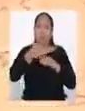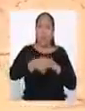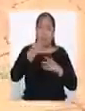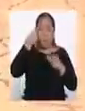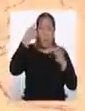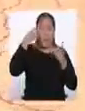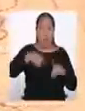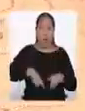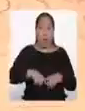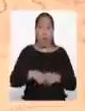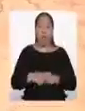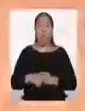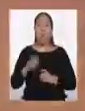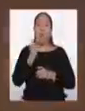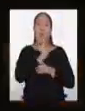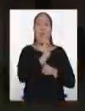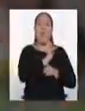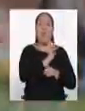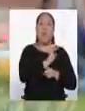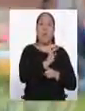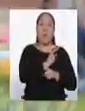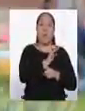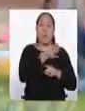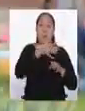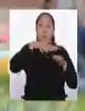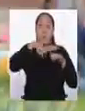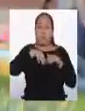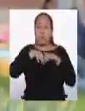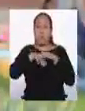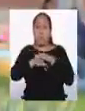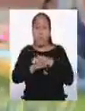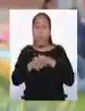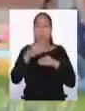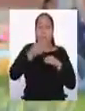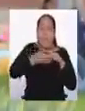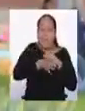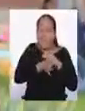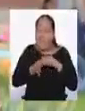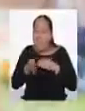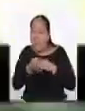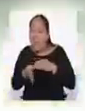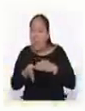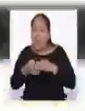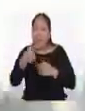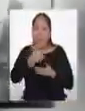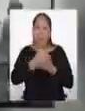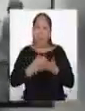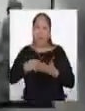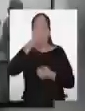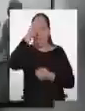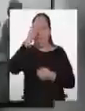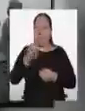este acuerdo, las tropas ecuatorianas habrían estado realizando incursiones en el lado peruano.